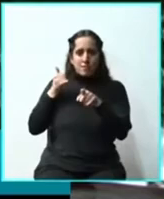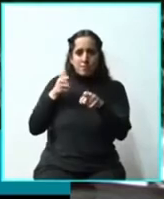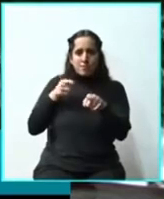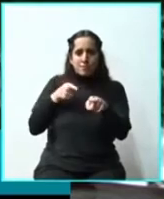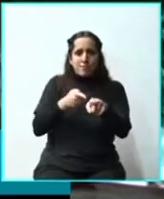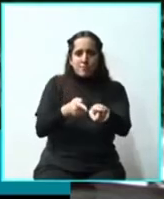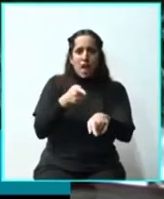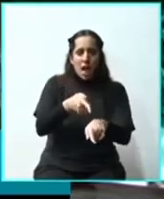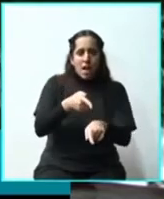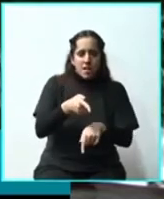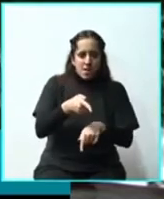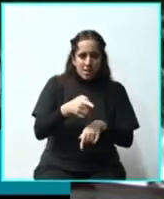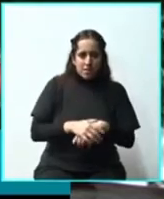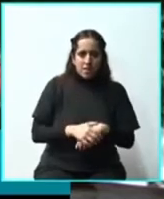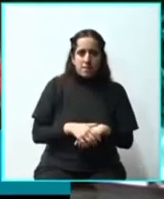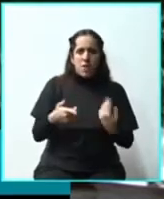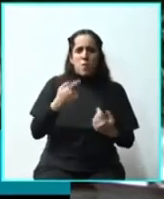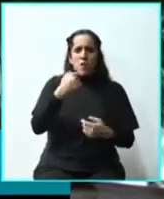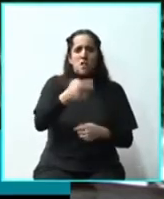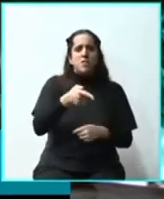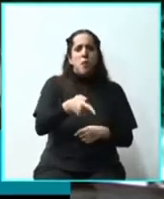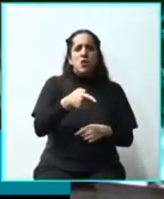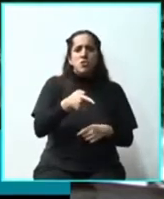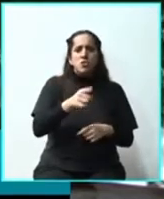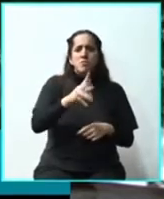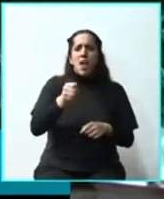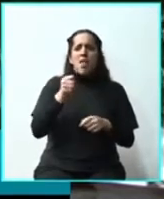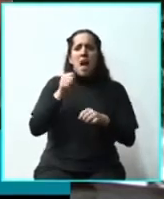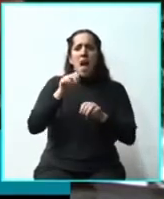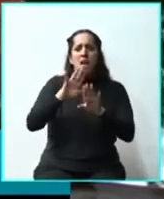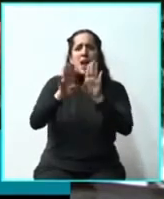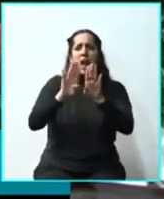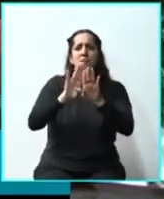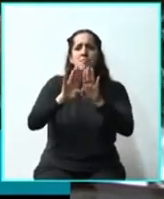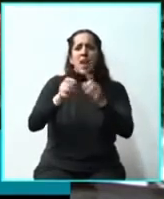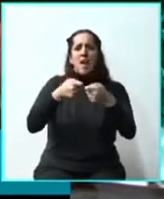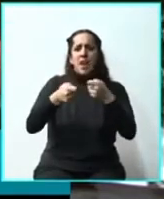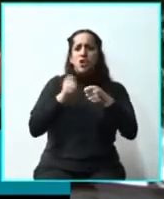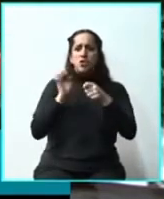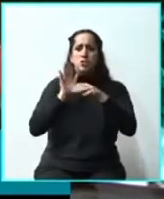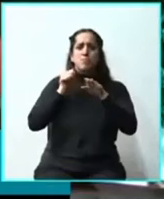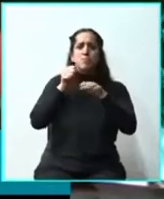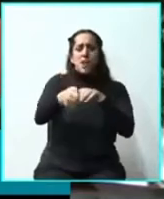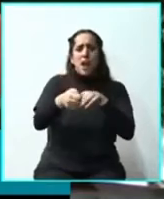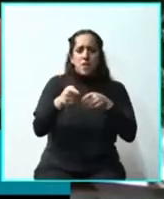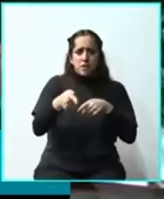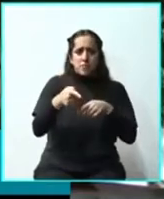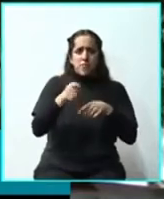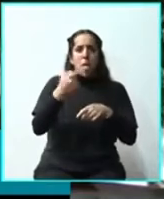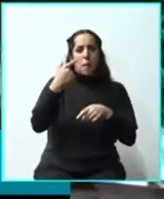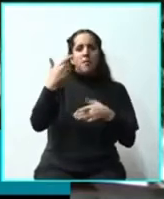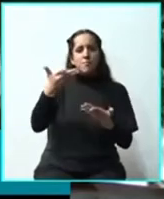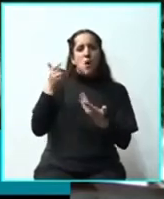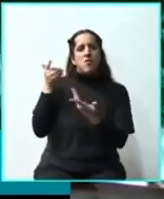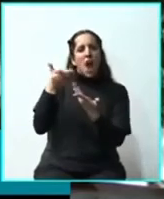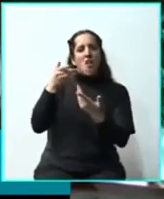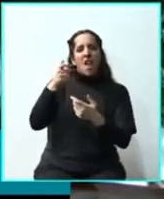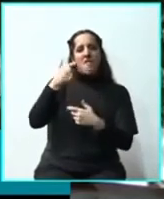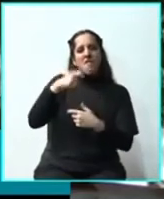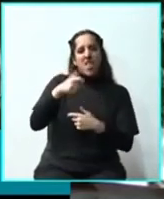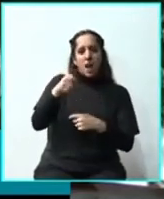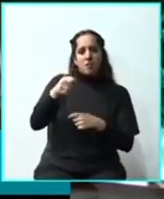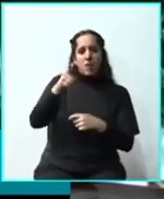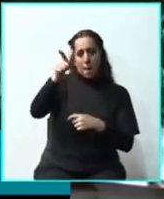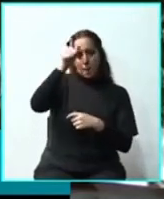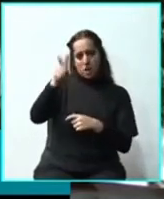una provocación en el medio diciendo que ellos habían roto unas vidrieras, que después demostramos con videos que había sido la propia policía, y los detuvieron